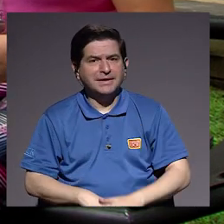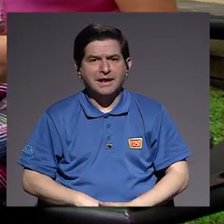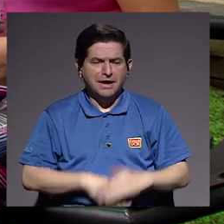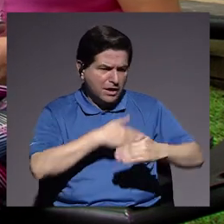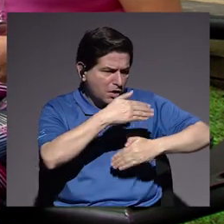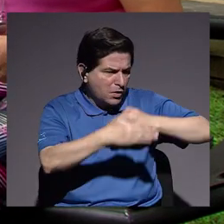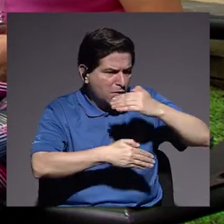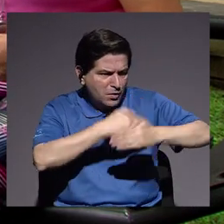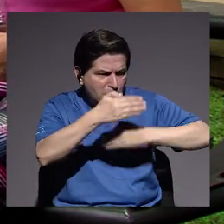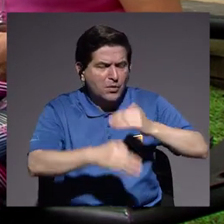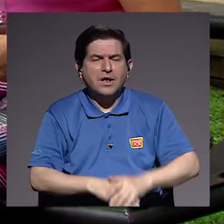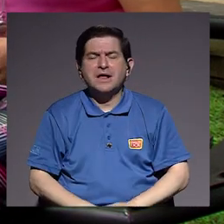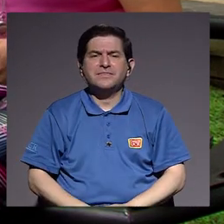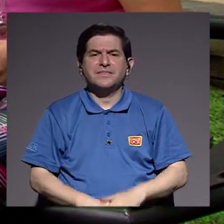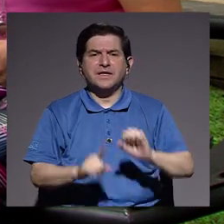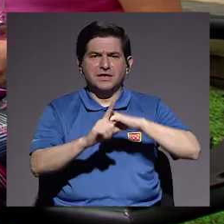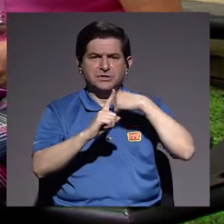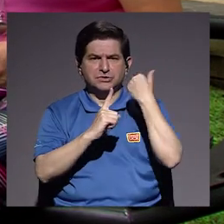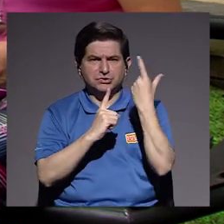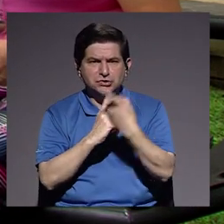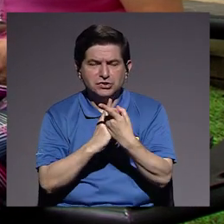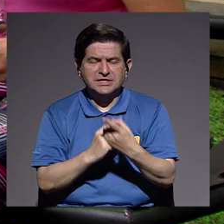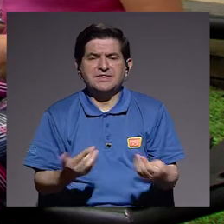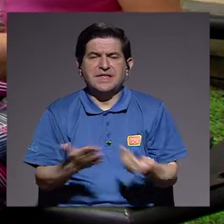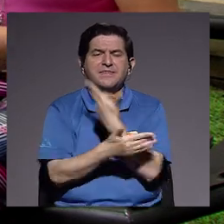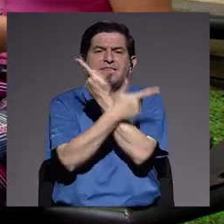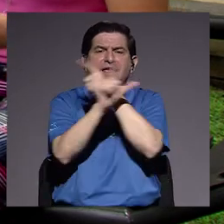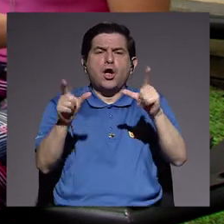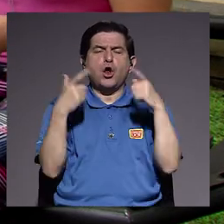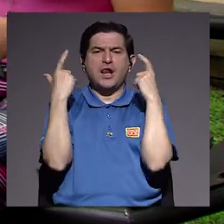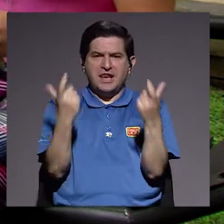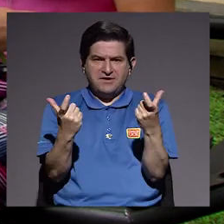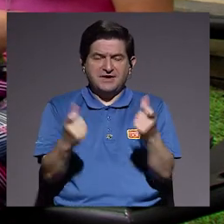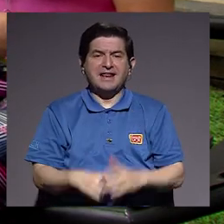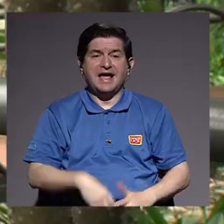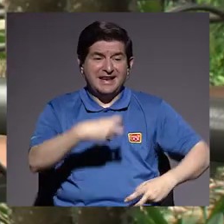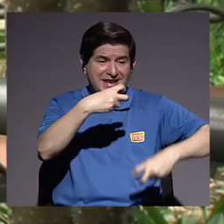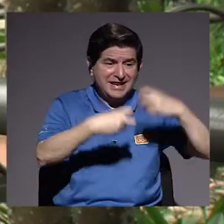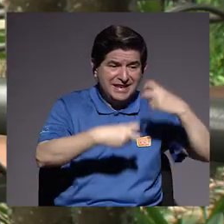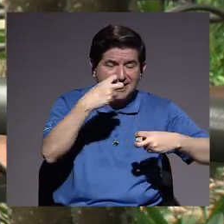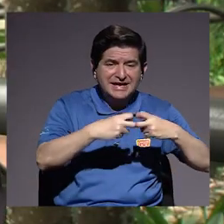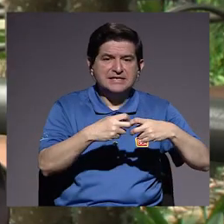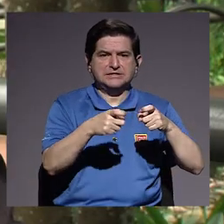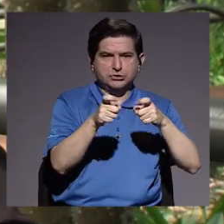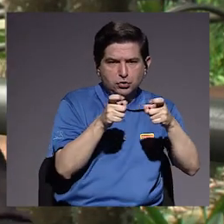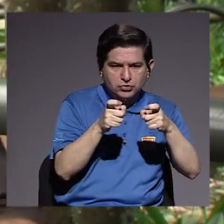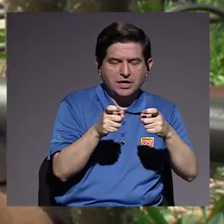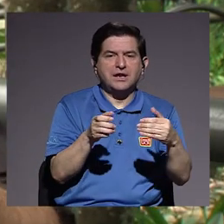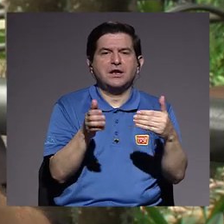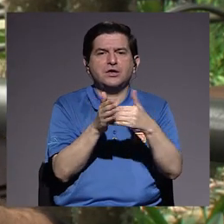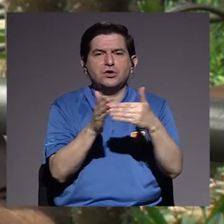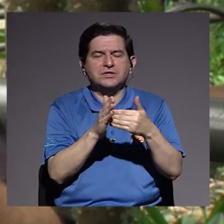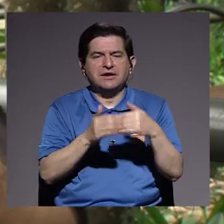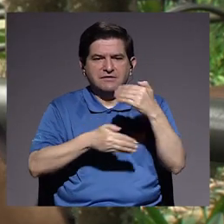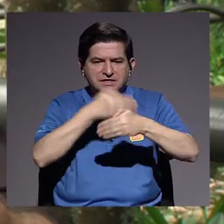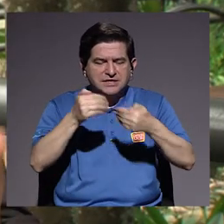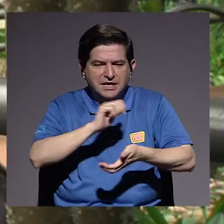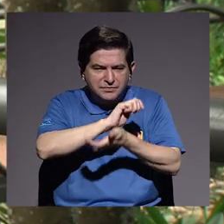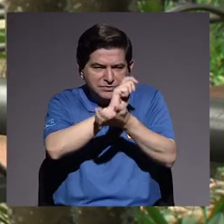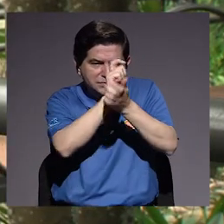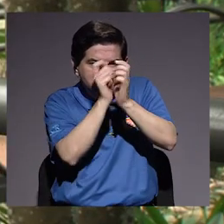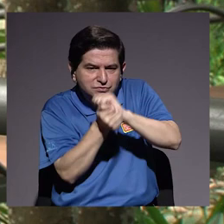crisis, controlarlas y reinventarse en el proceso, ¿verdad? Eso es uno de los mecanismos que tiene el sistema que logra que